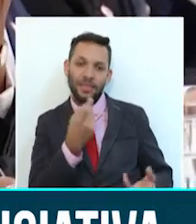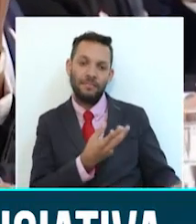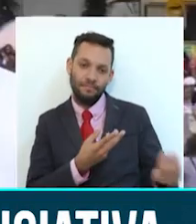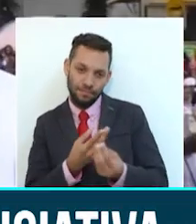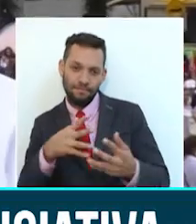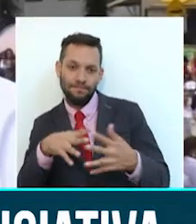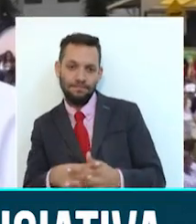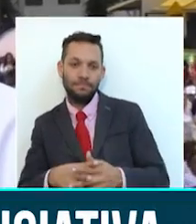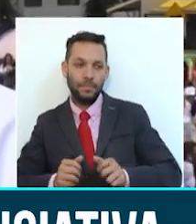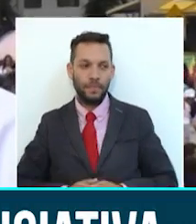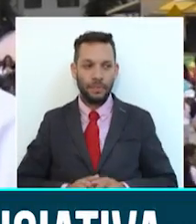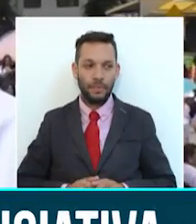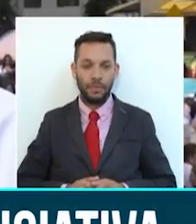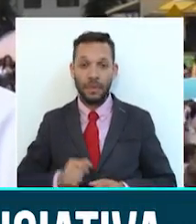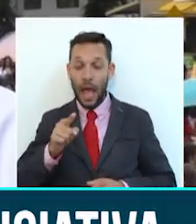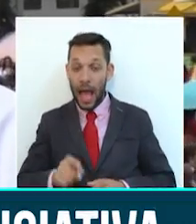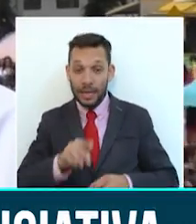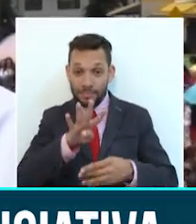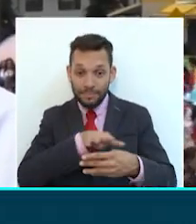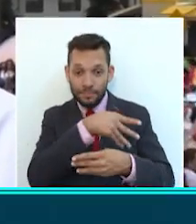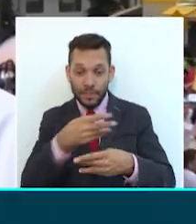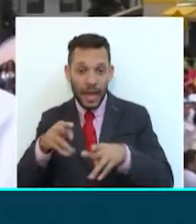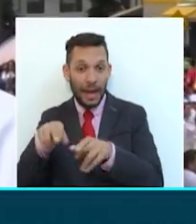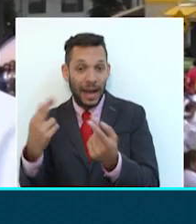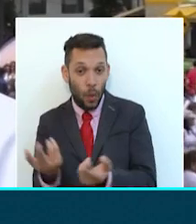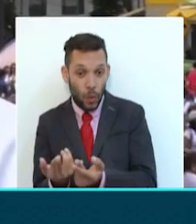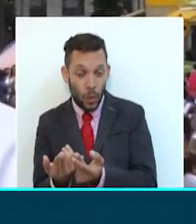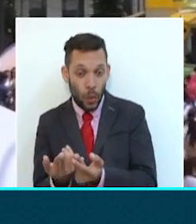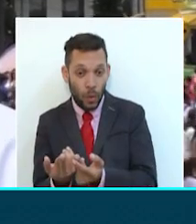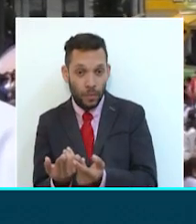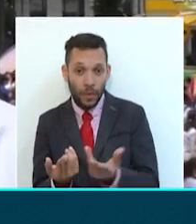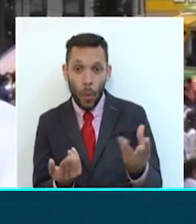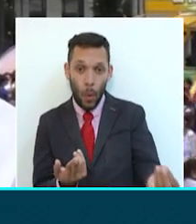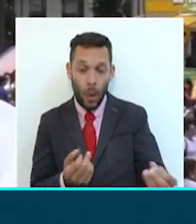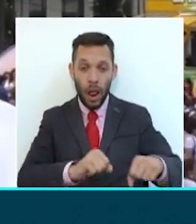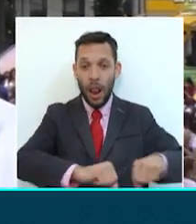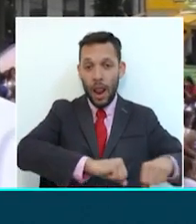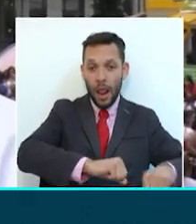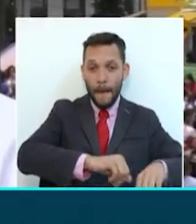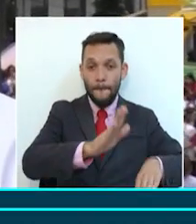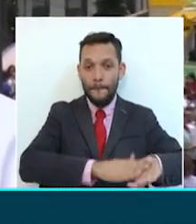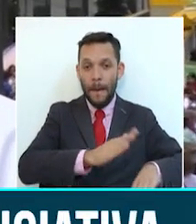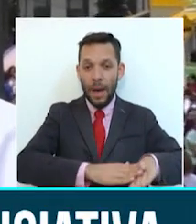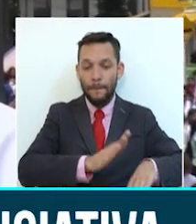país. En su agenda no está prevista reunirse con las organizaciones convocantes al gran